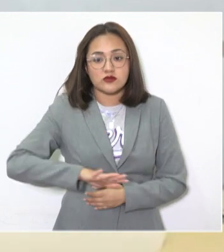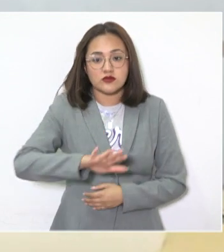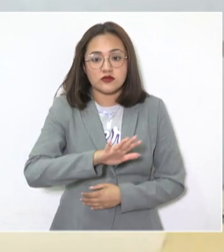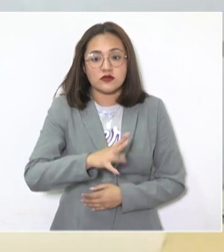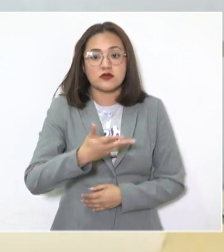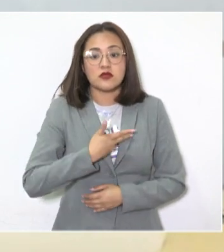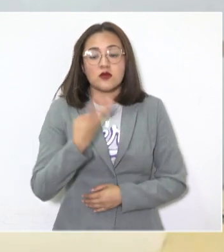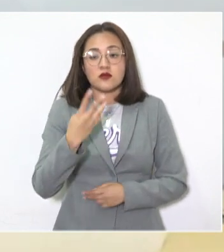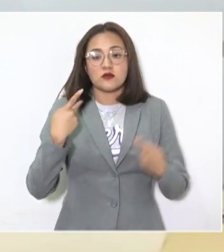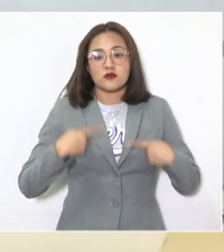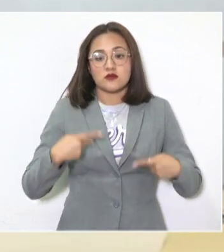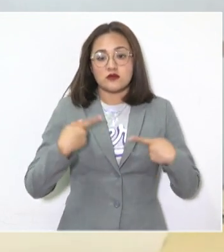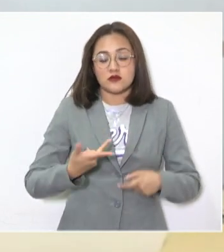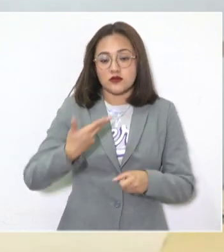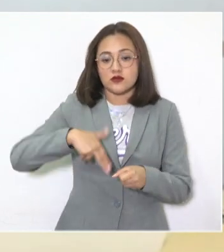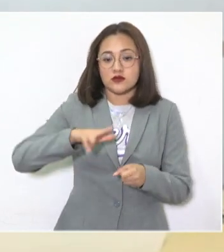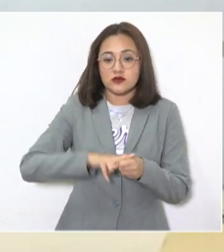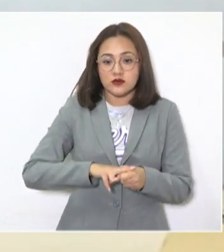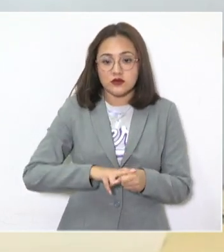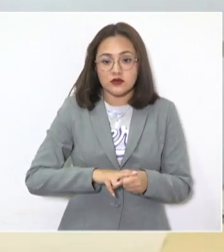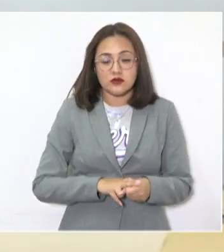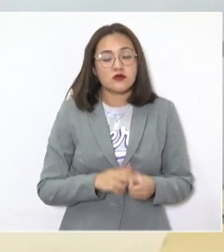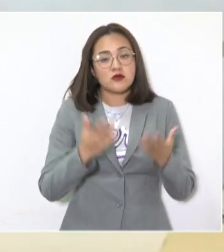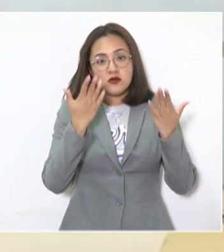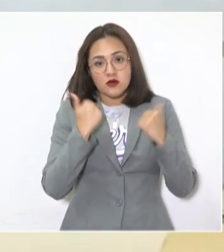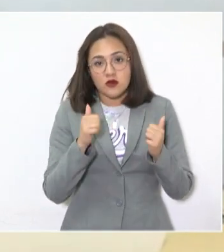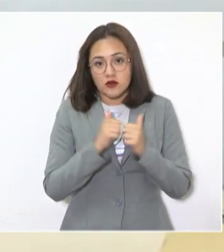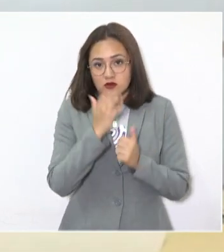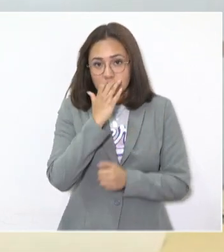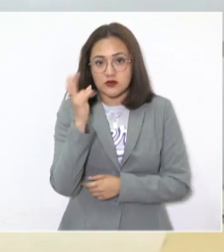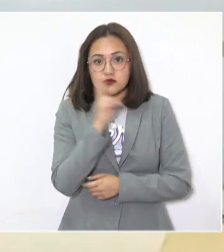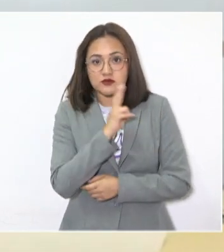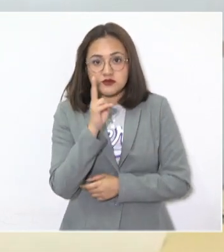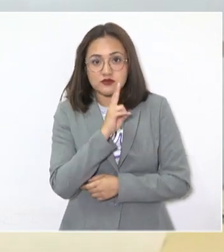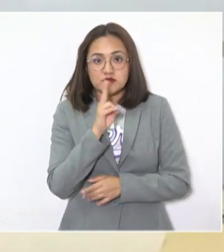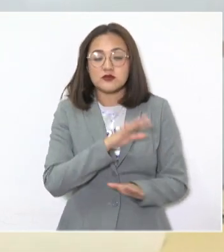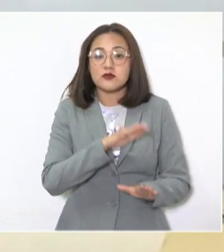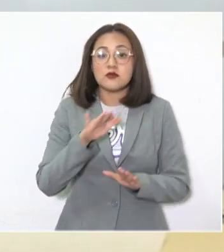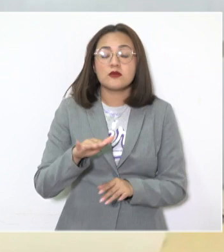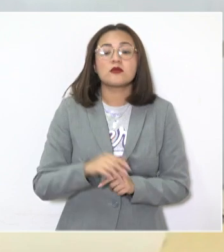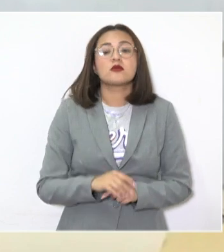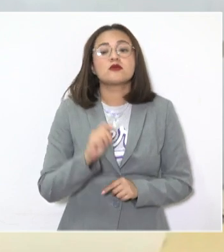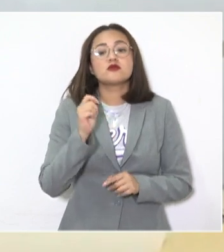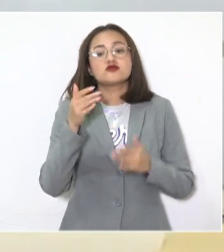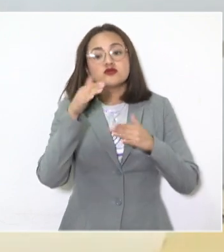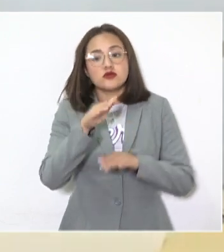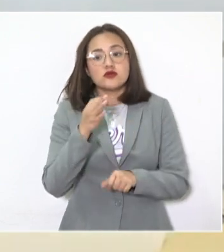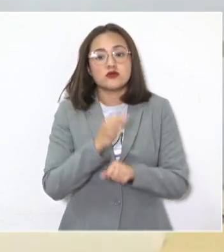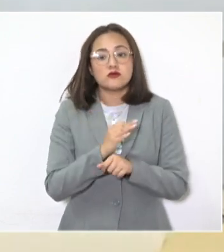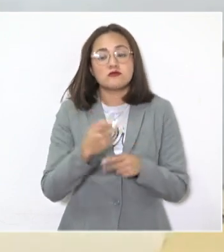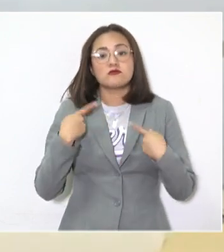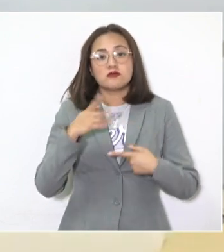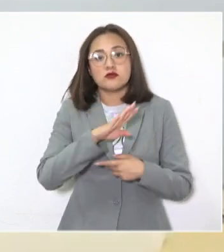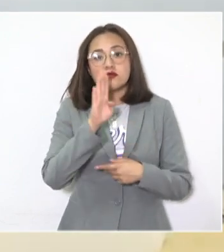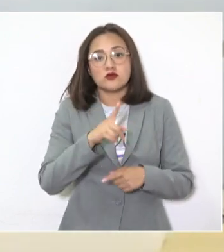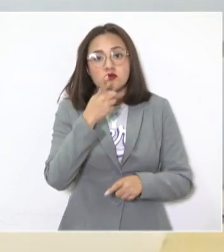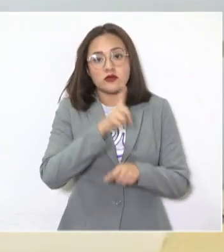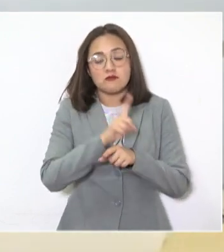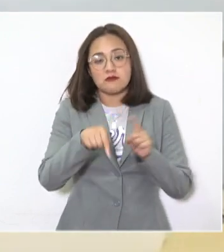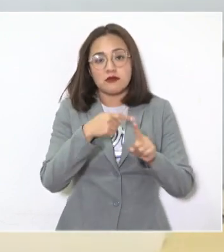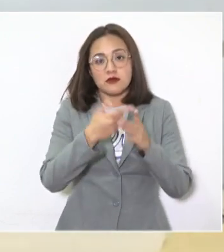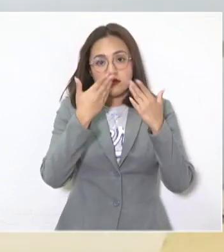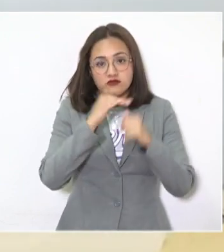el sector, 4 pacientes hospitalizados, ninguno de ellos está intubado. Y en lo que respecta a las defunciones, un día más